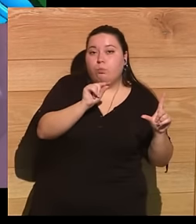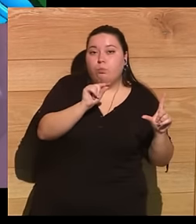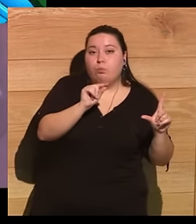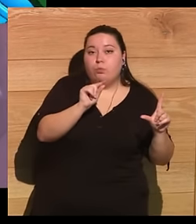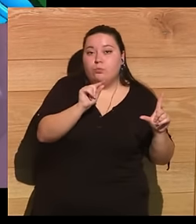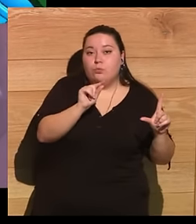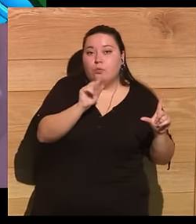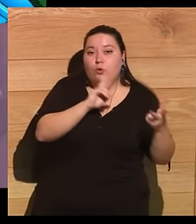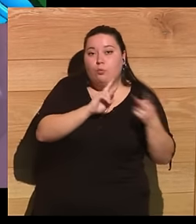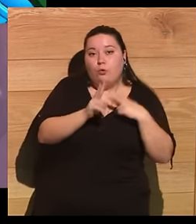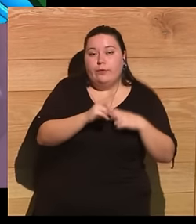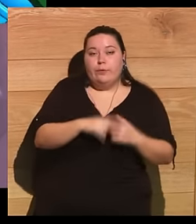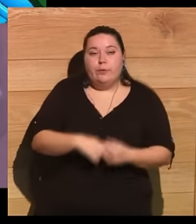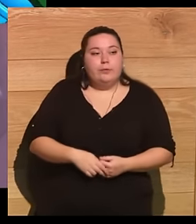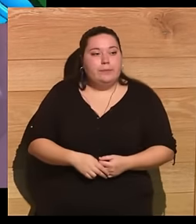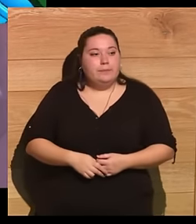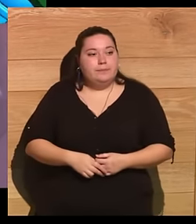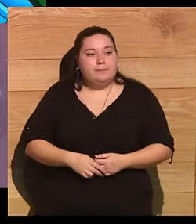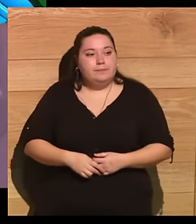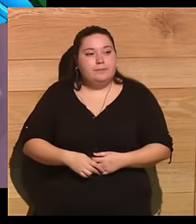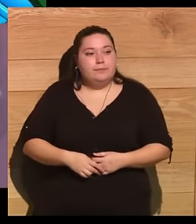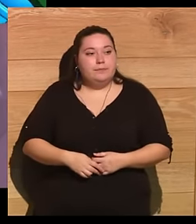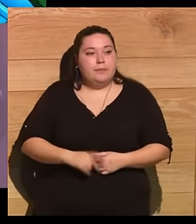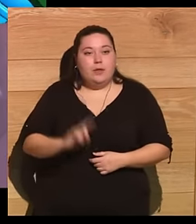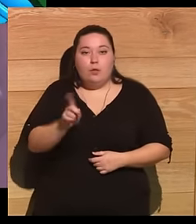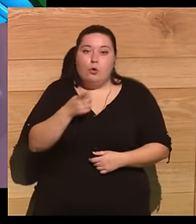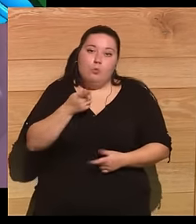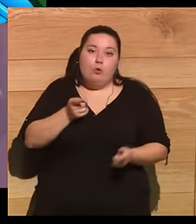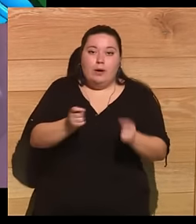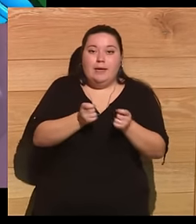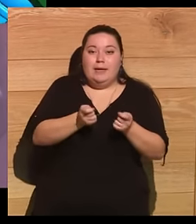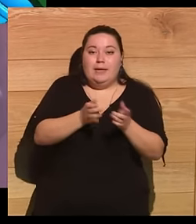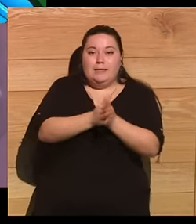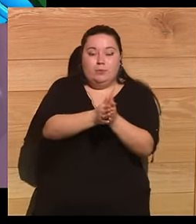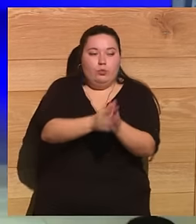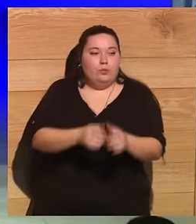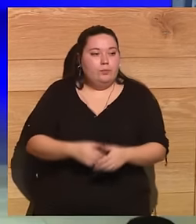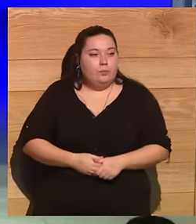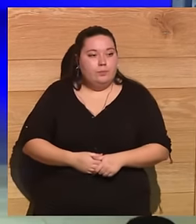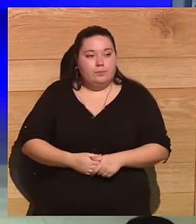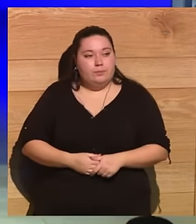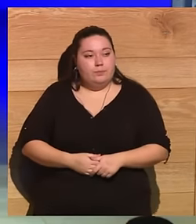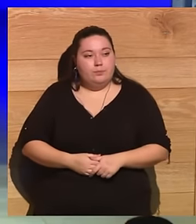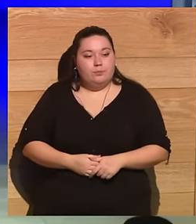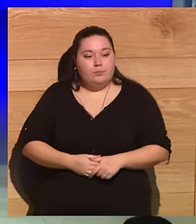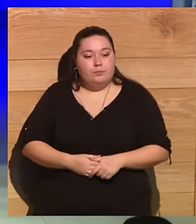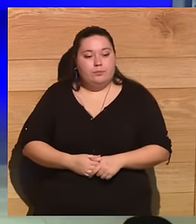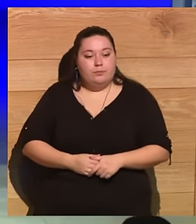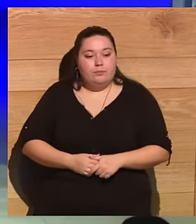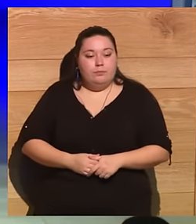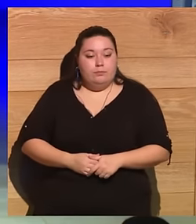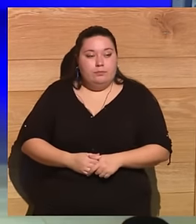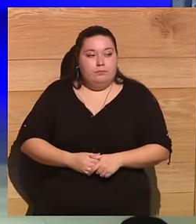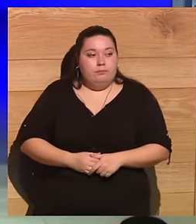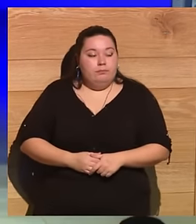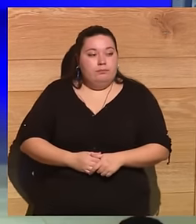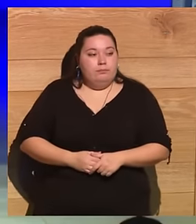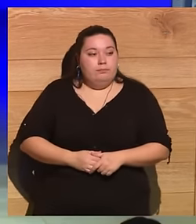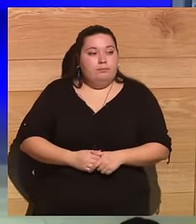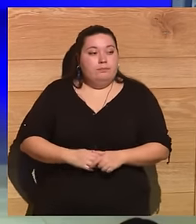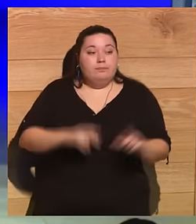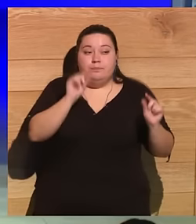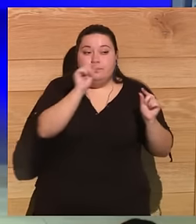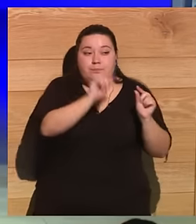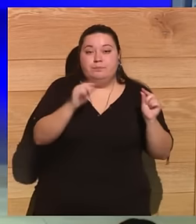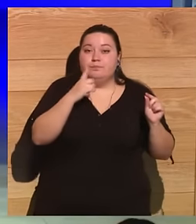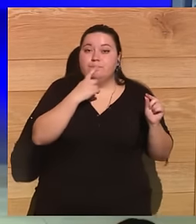donde está respondiendo un electrodo, y luego se estimulan. Entonces, lo que hacen aquí es que utilizan los puntos que